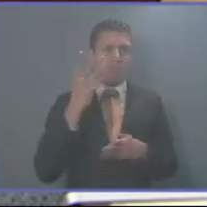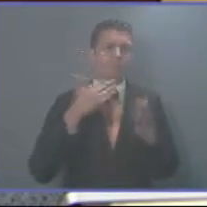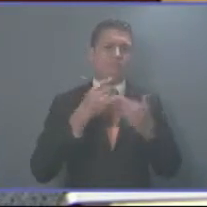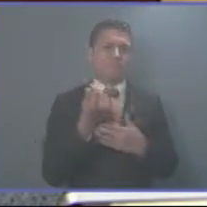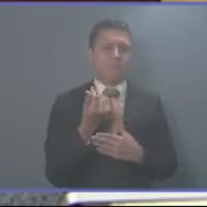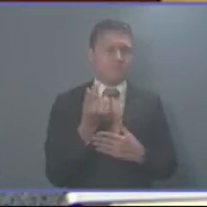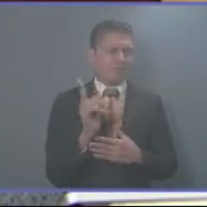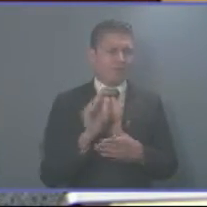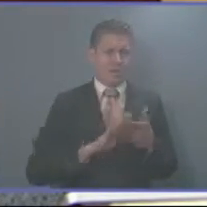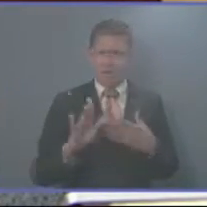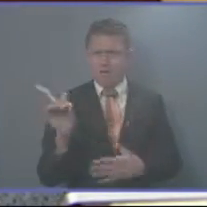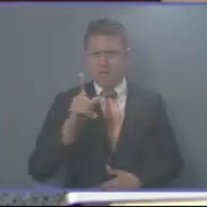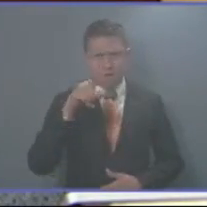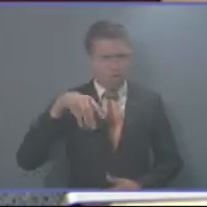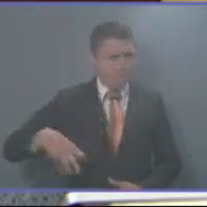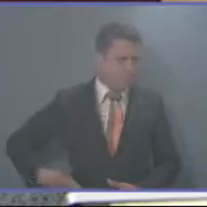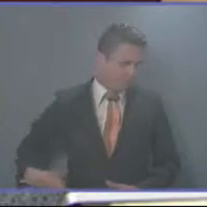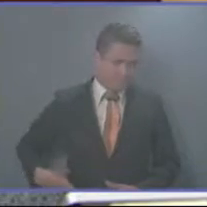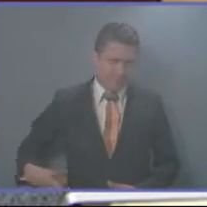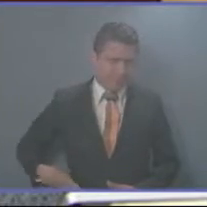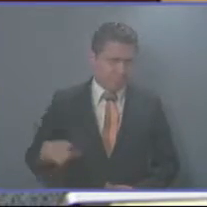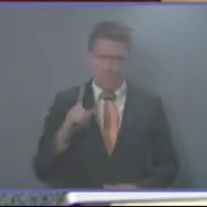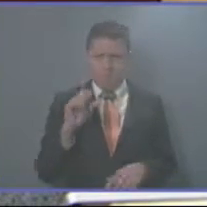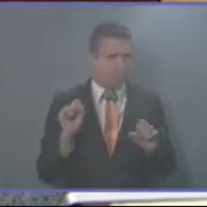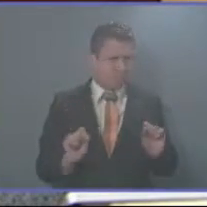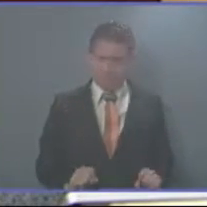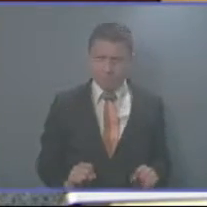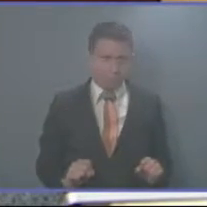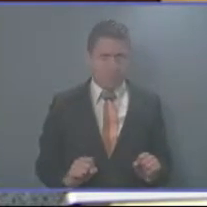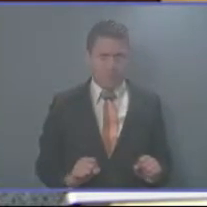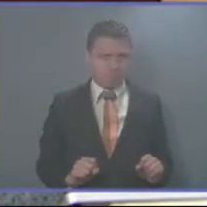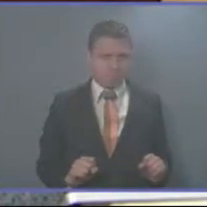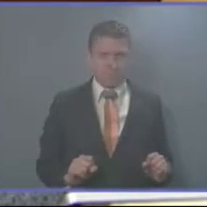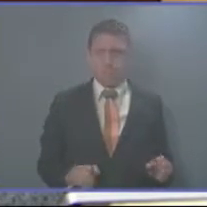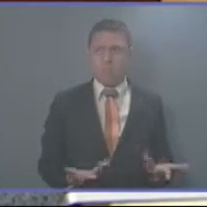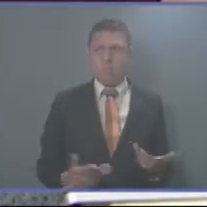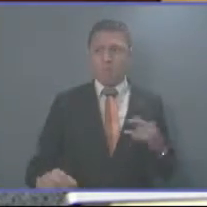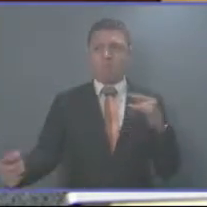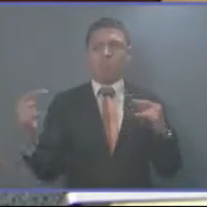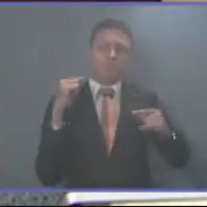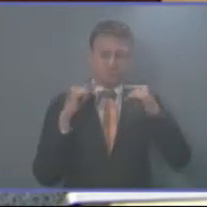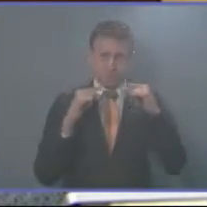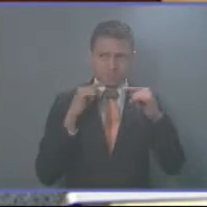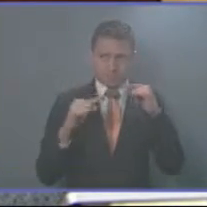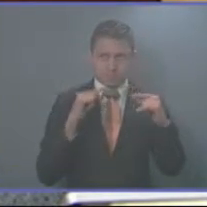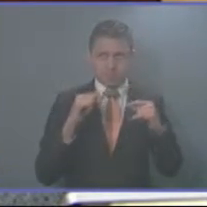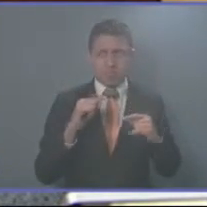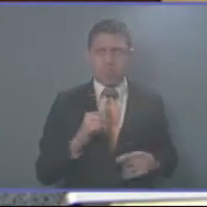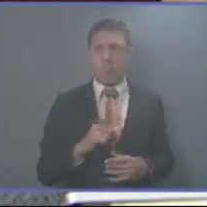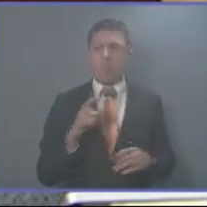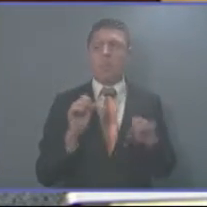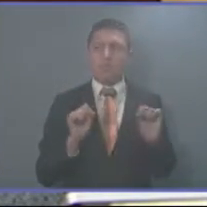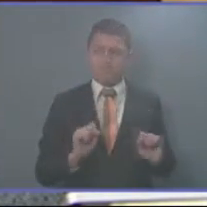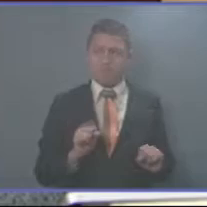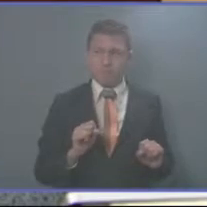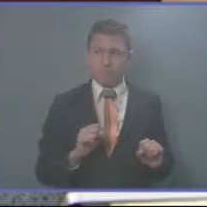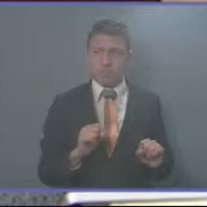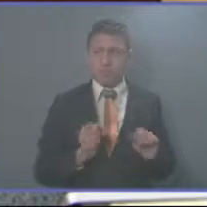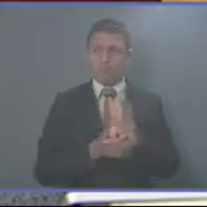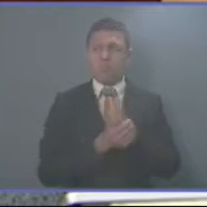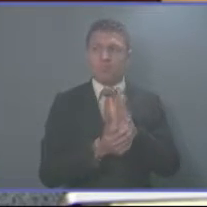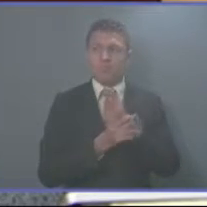los boletos, lo cual no es posible, pues las autoridades de las aerolíneas son lo suficientemente altas